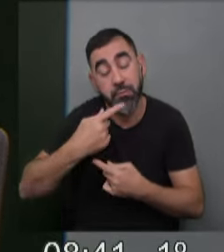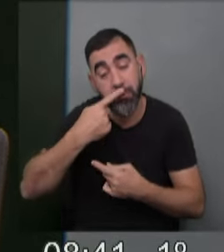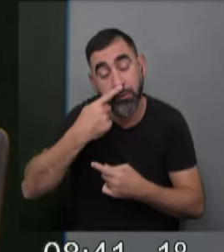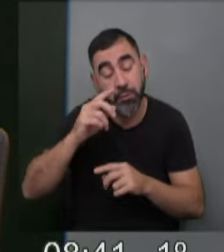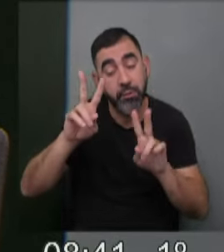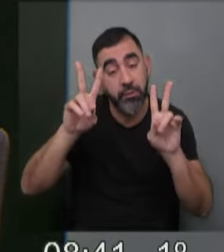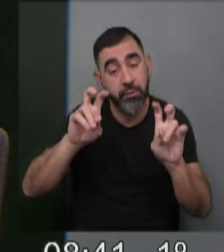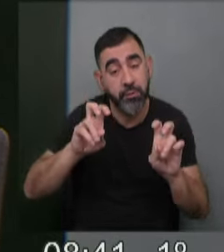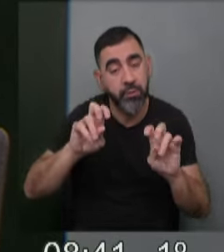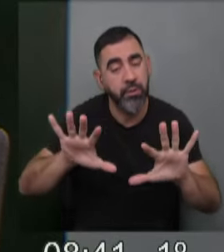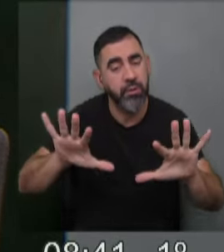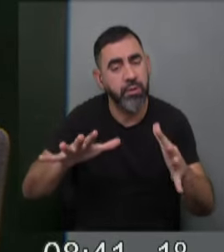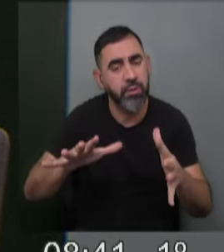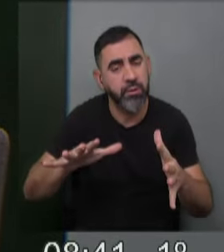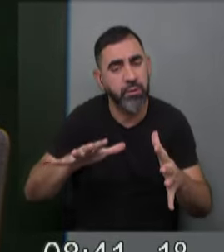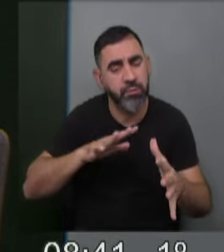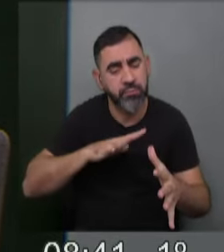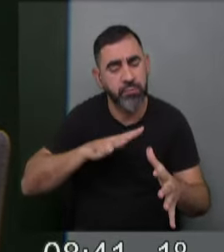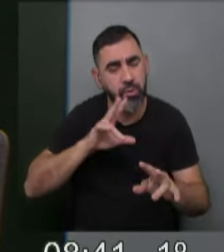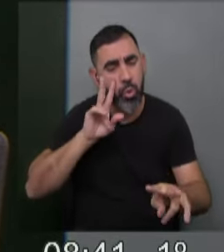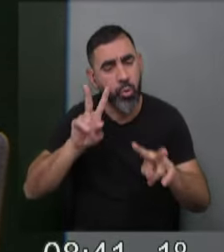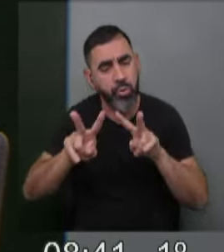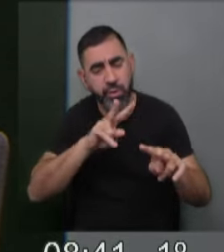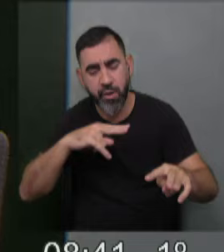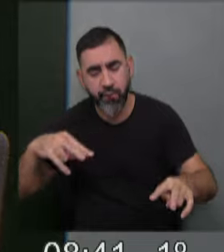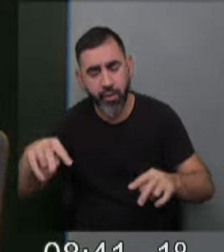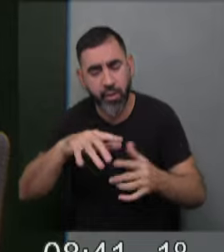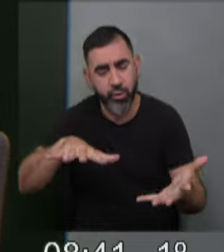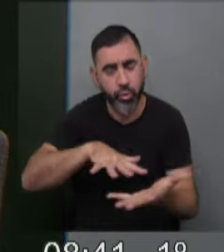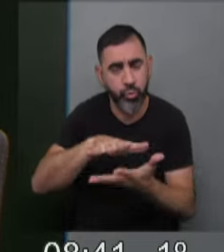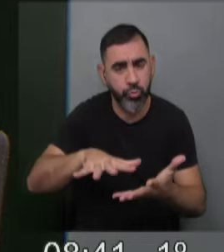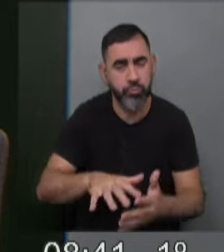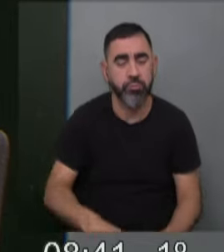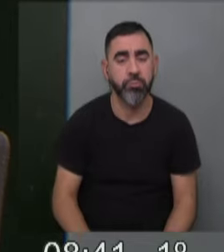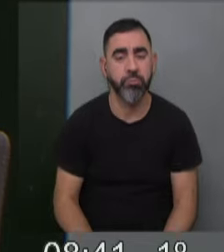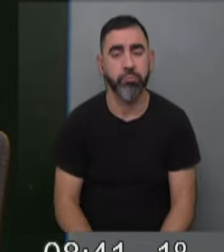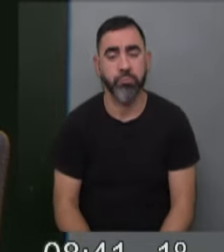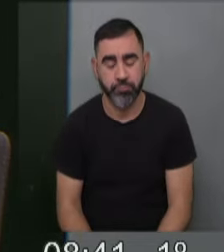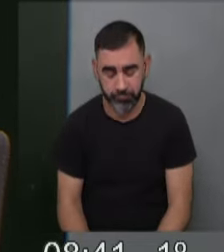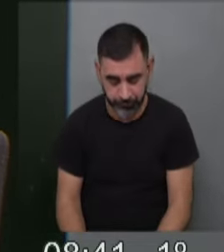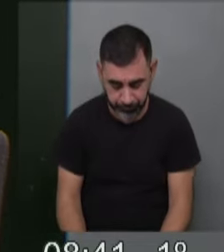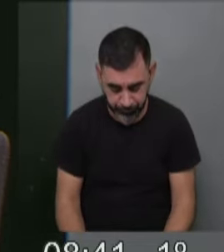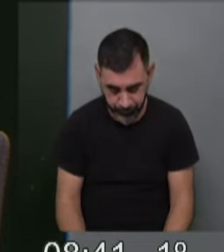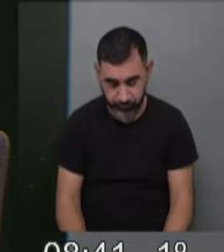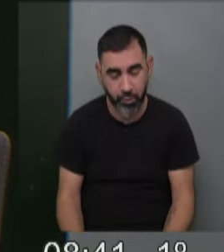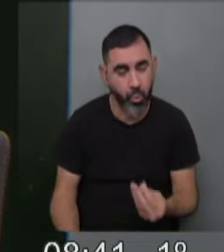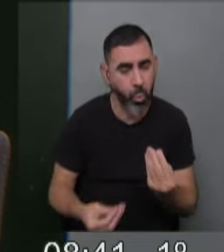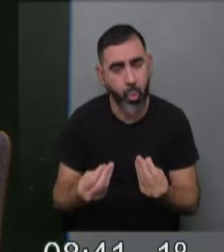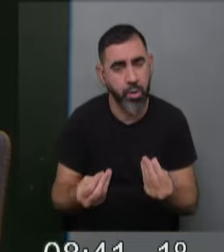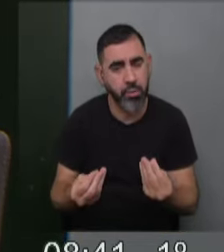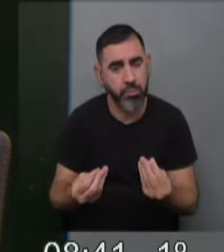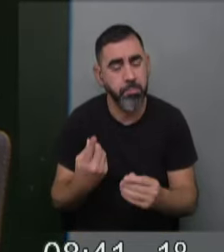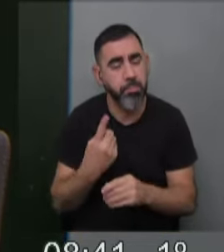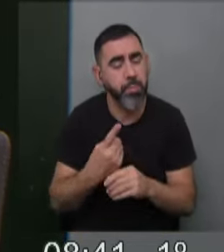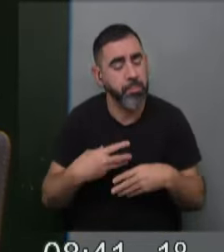ver qué es lo que está viendo el observatorio. No sé si ustedes ven a año corrido, pero bueno, ¿cuál es la